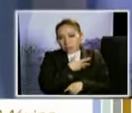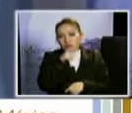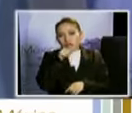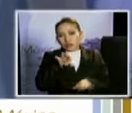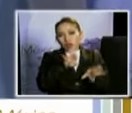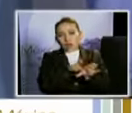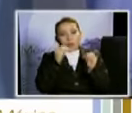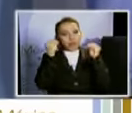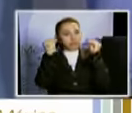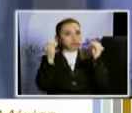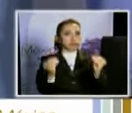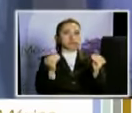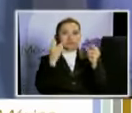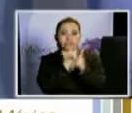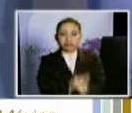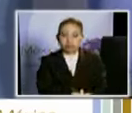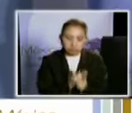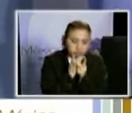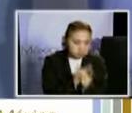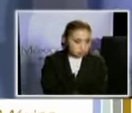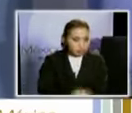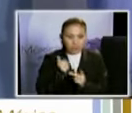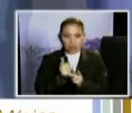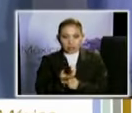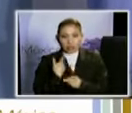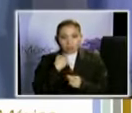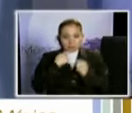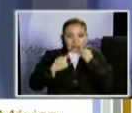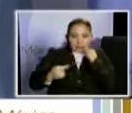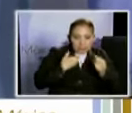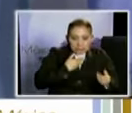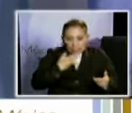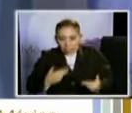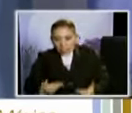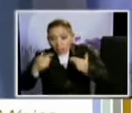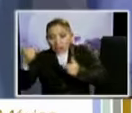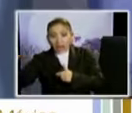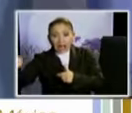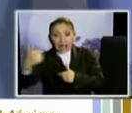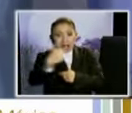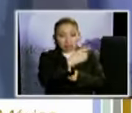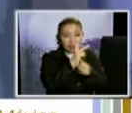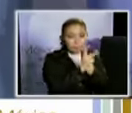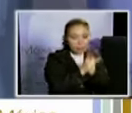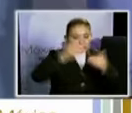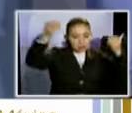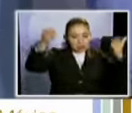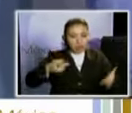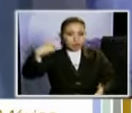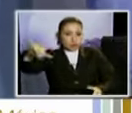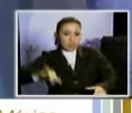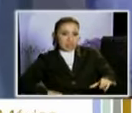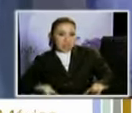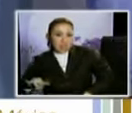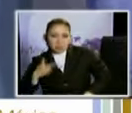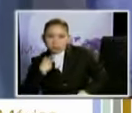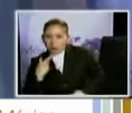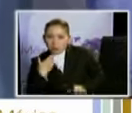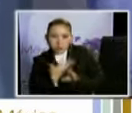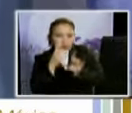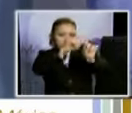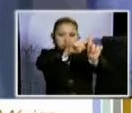tener muchísima paciencia y muchísima capacidad de negociación, porque cada país llega a esta mesa con intereses políticos